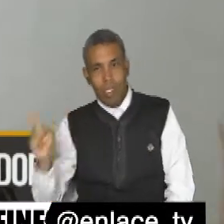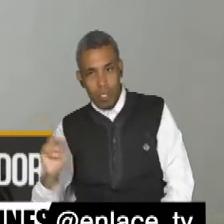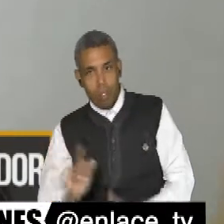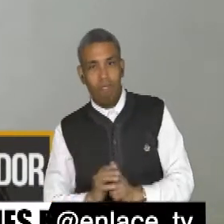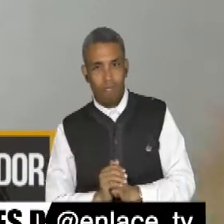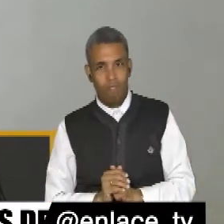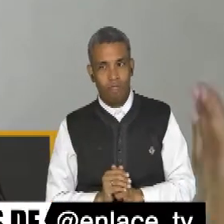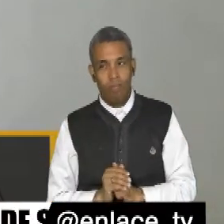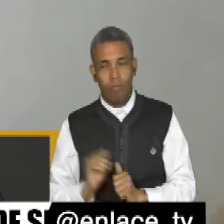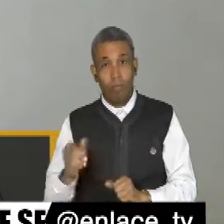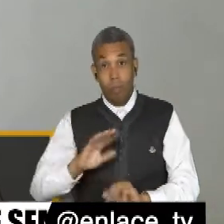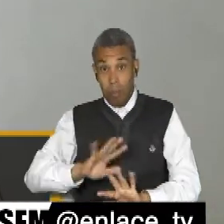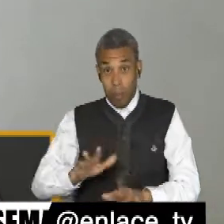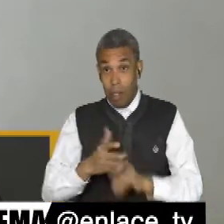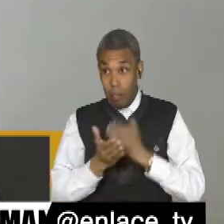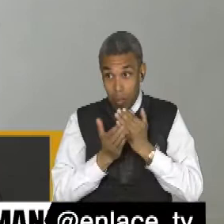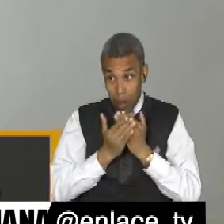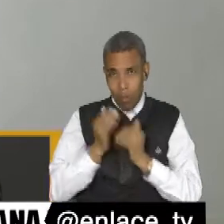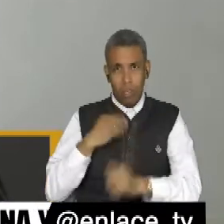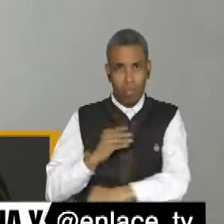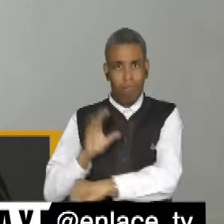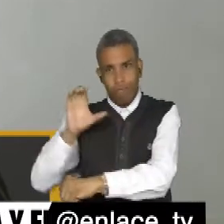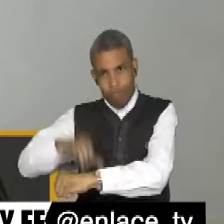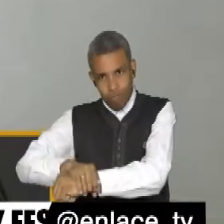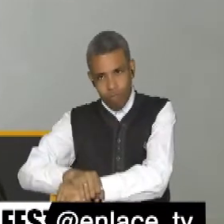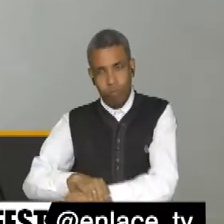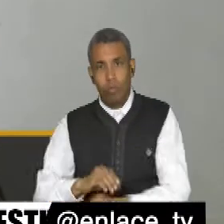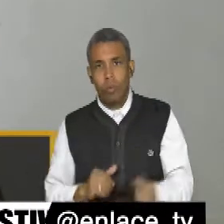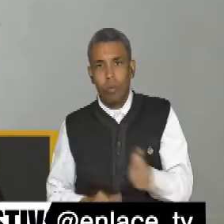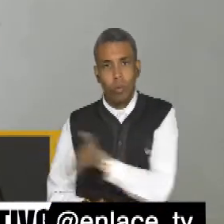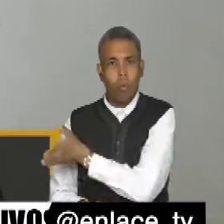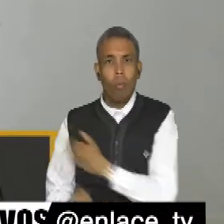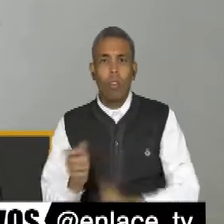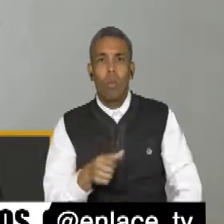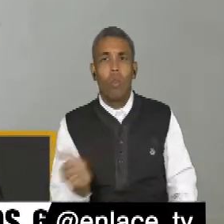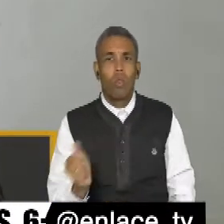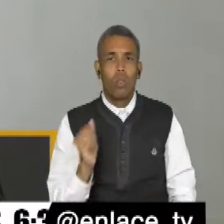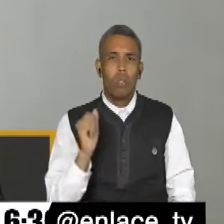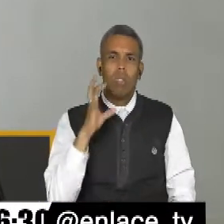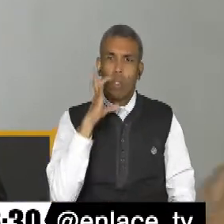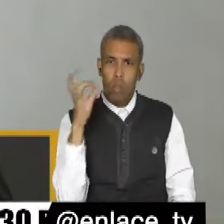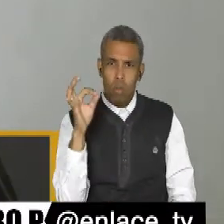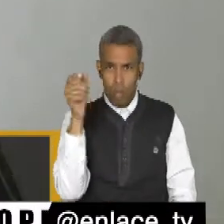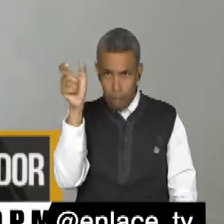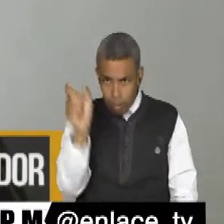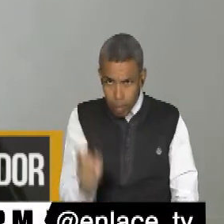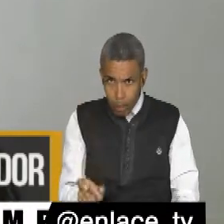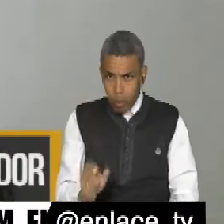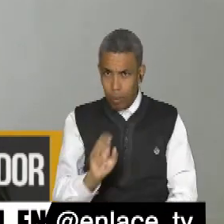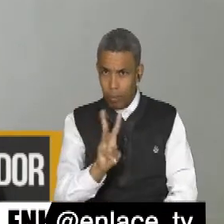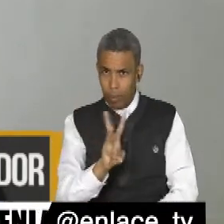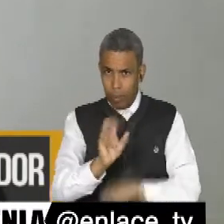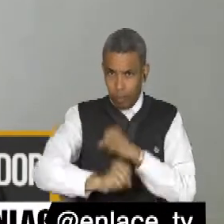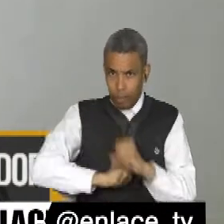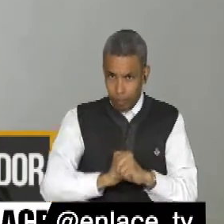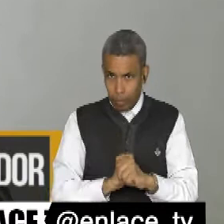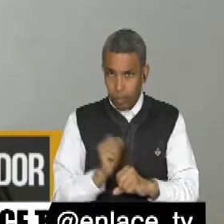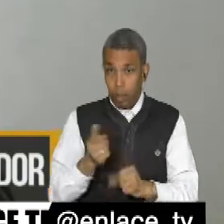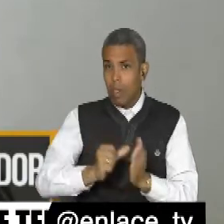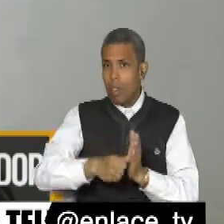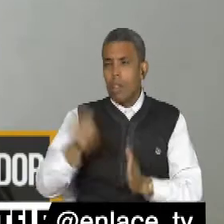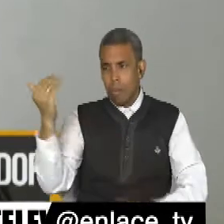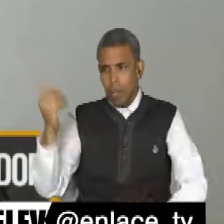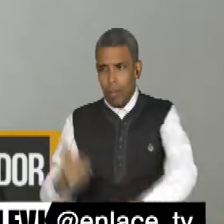persona entre 30 años que tenía vigente una orden de captura por